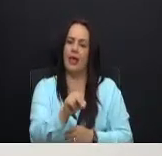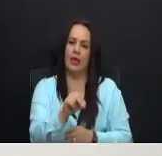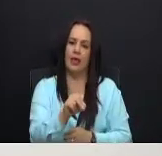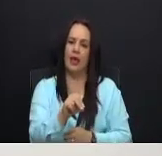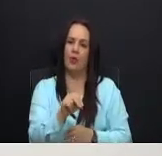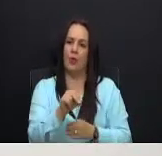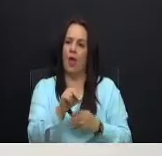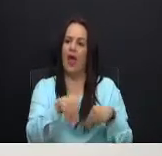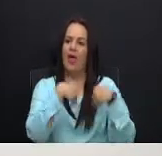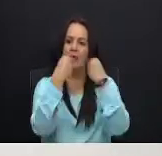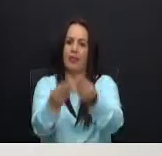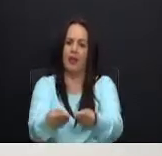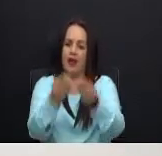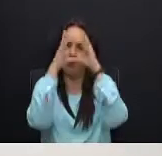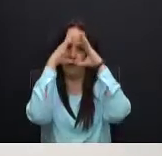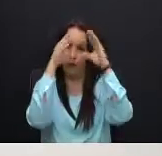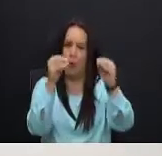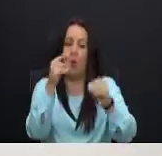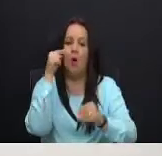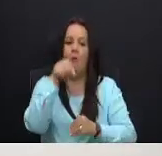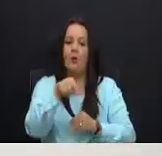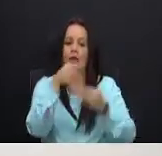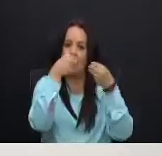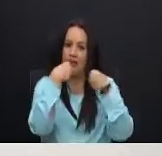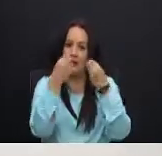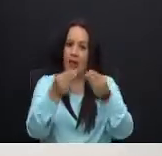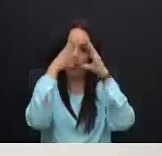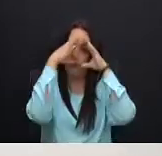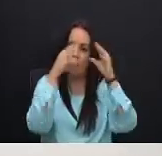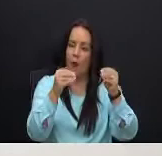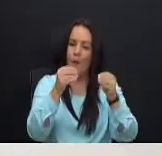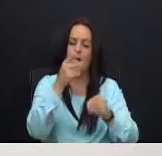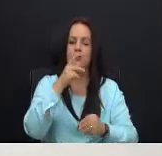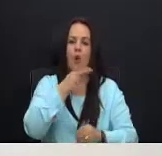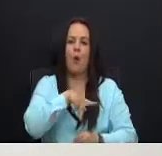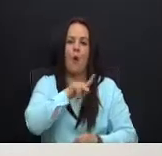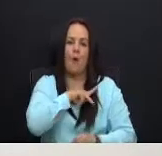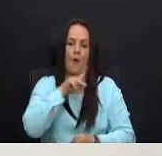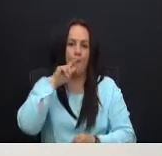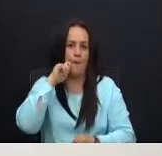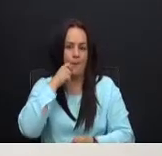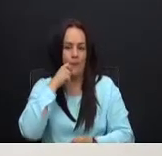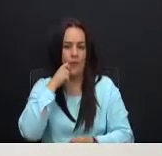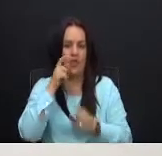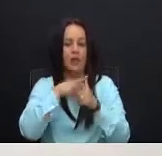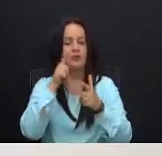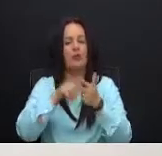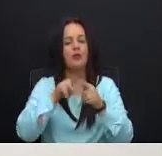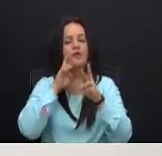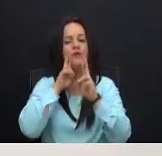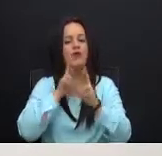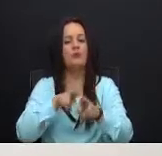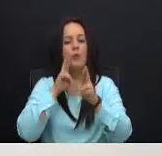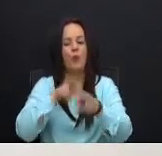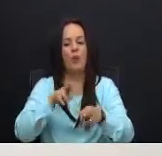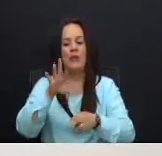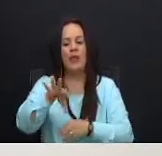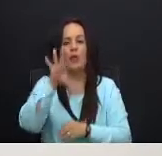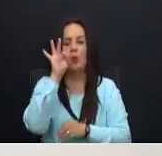información por ser información confidencial. Y entonces la respuesta que